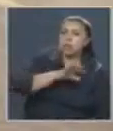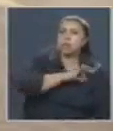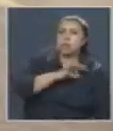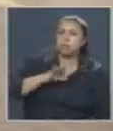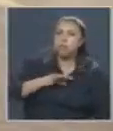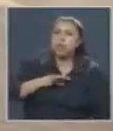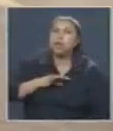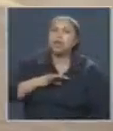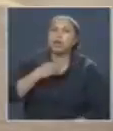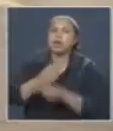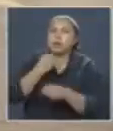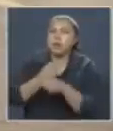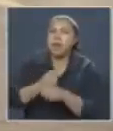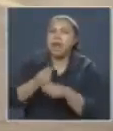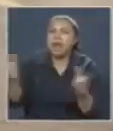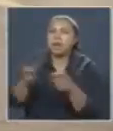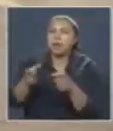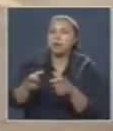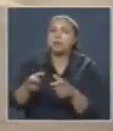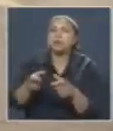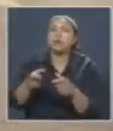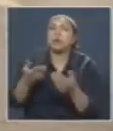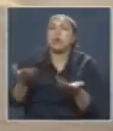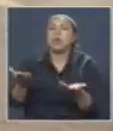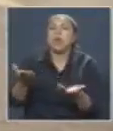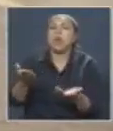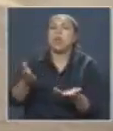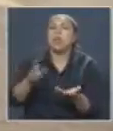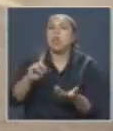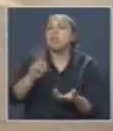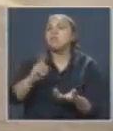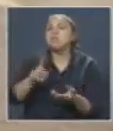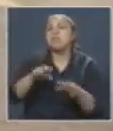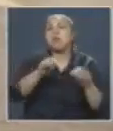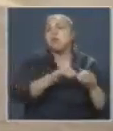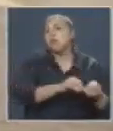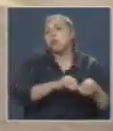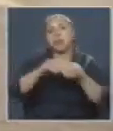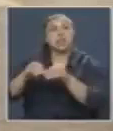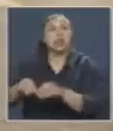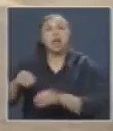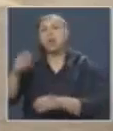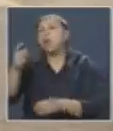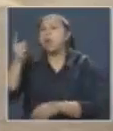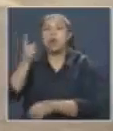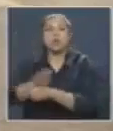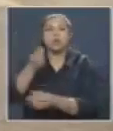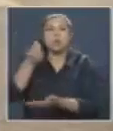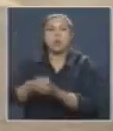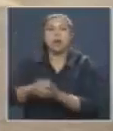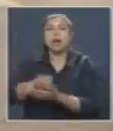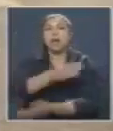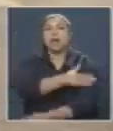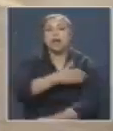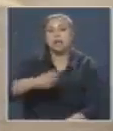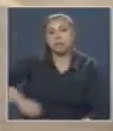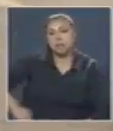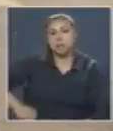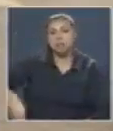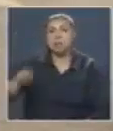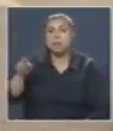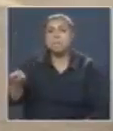ministerio de trabajo en la comisión decidieron no seguir postergando la cotización obligatoria y que empiece a aplicar directamente